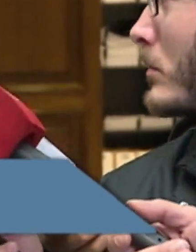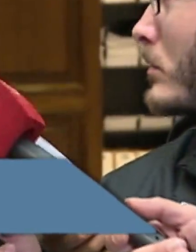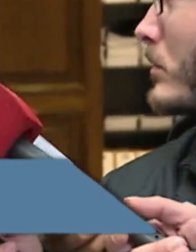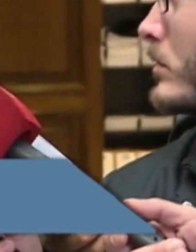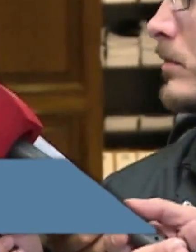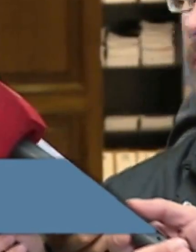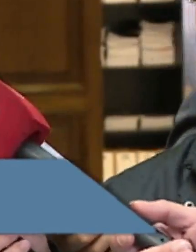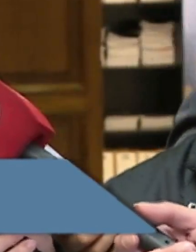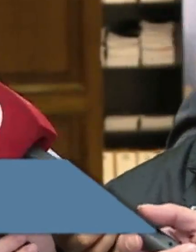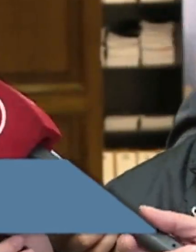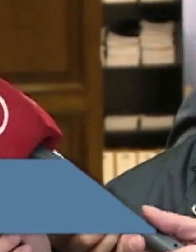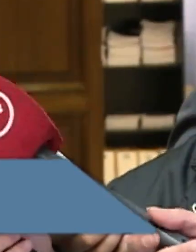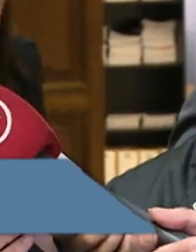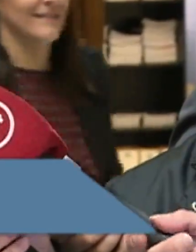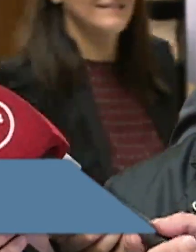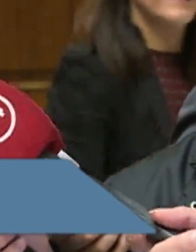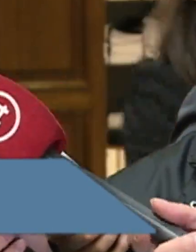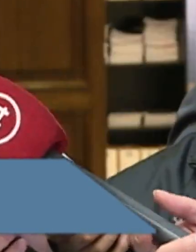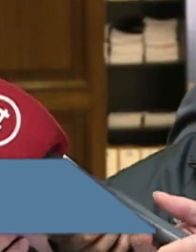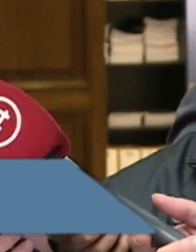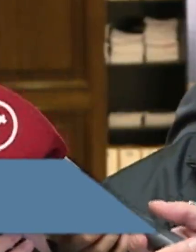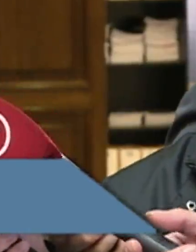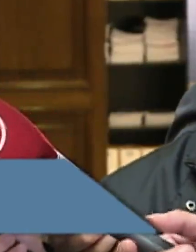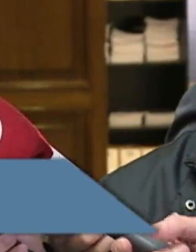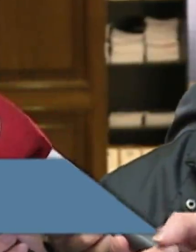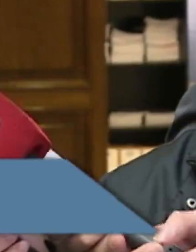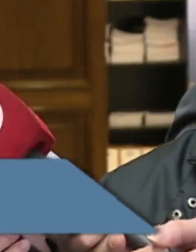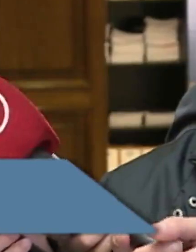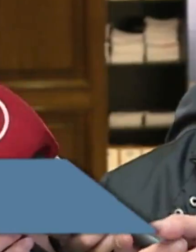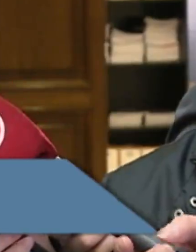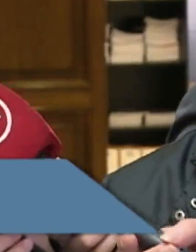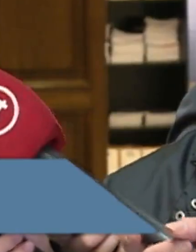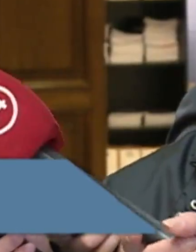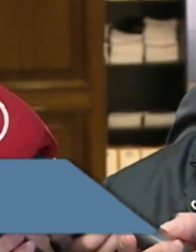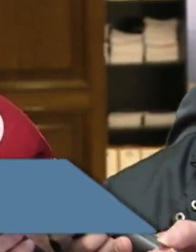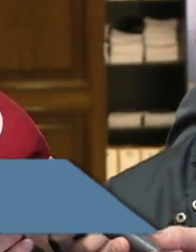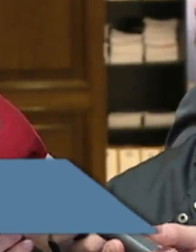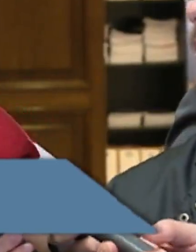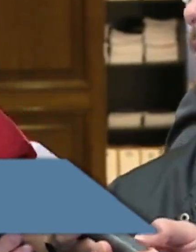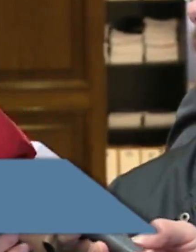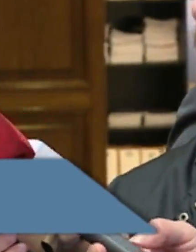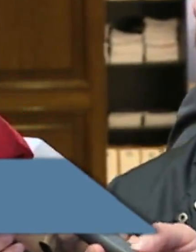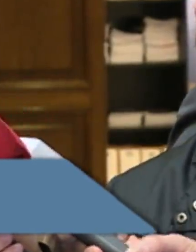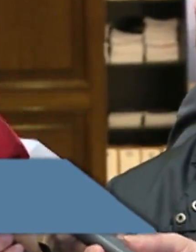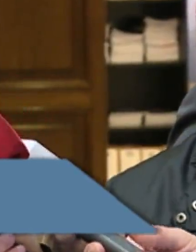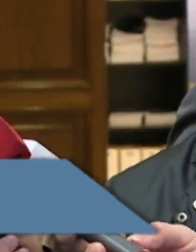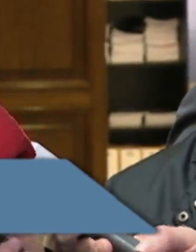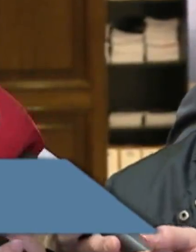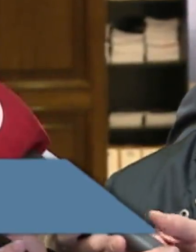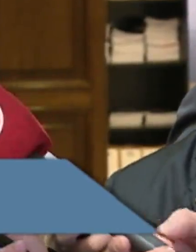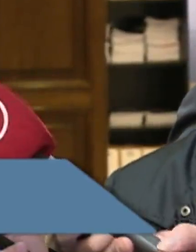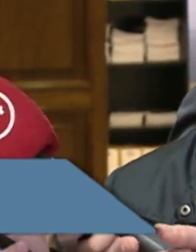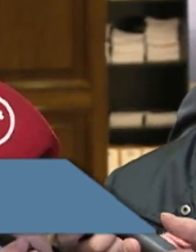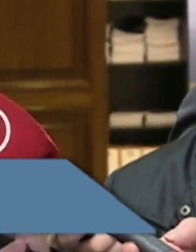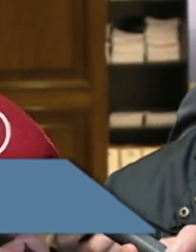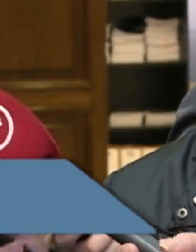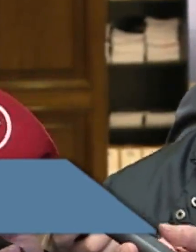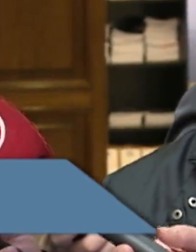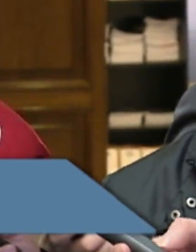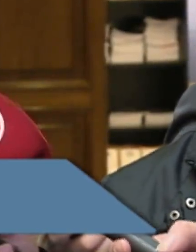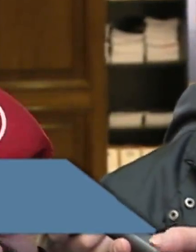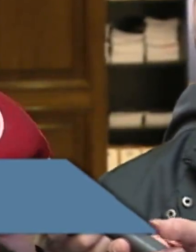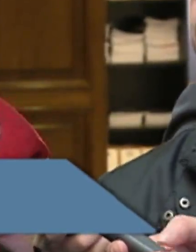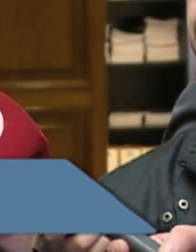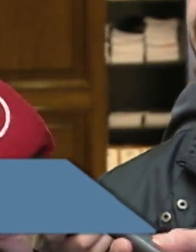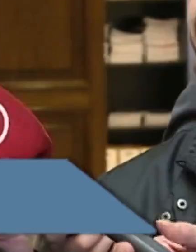mercado financiero en varios aspectos uno es que las AFP y las compañías seguros puedan invertir en más instrumentos esto va a permitir mejores